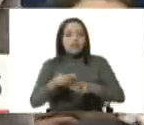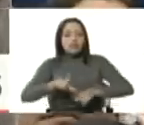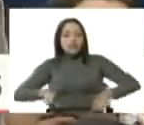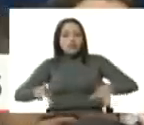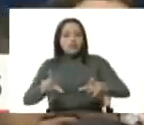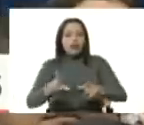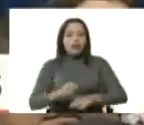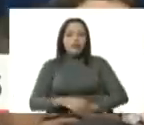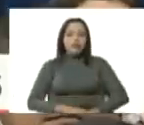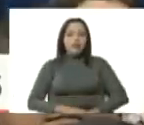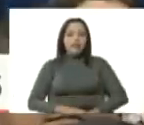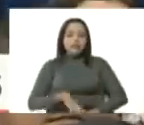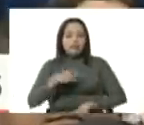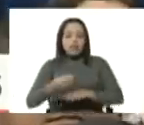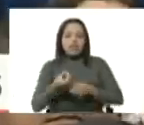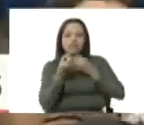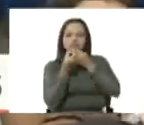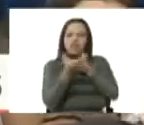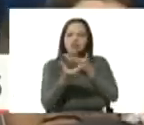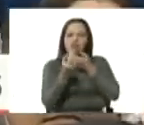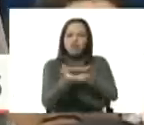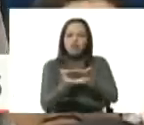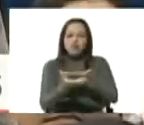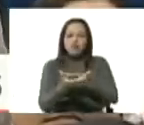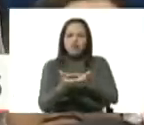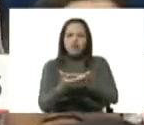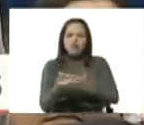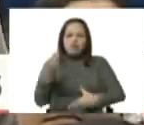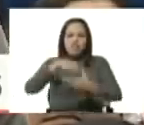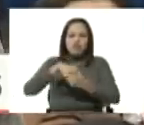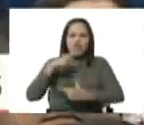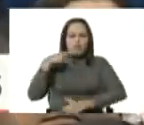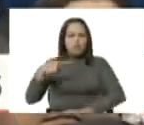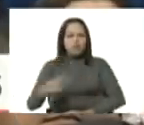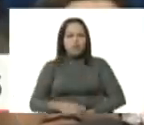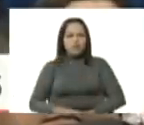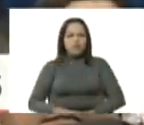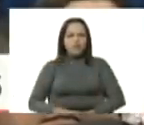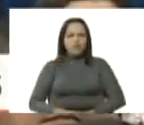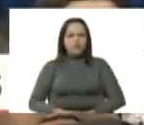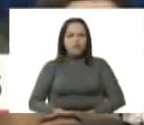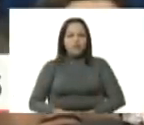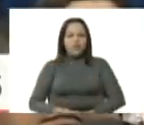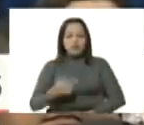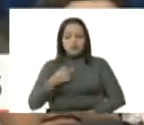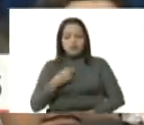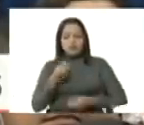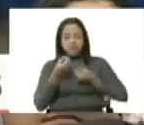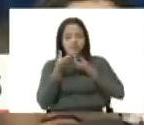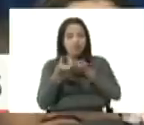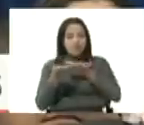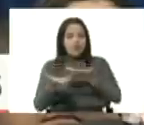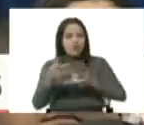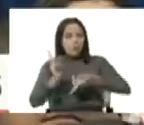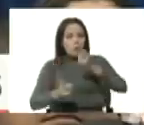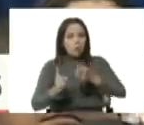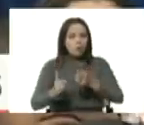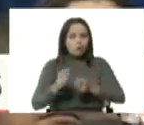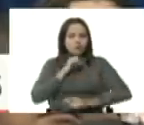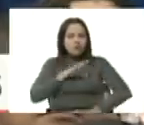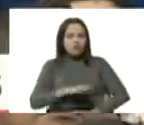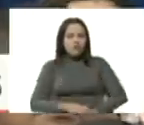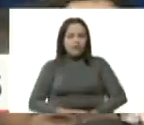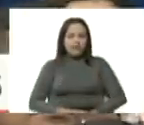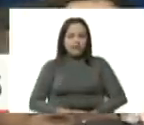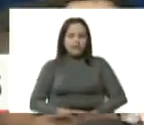para dar un discurso partidista. Y además le traigo una anécdota que poco se conoce.